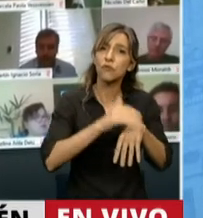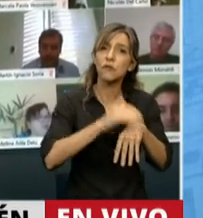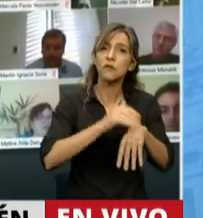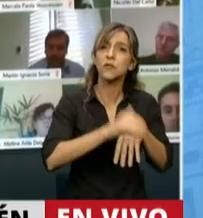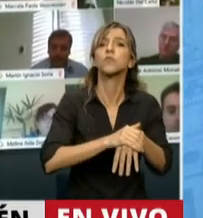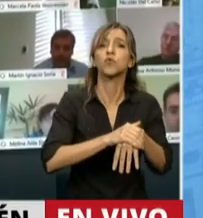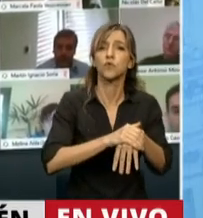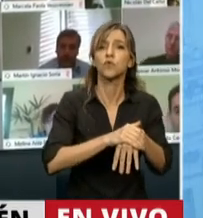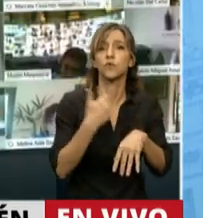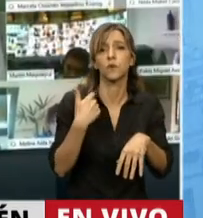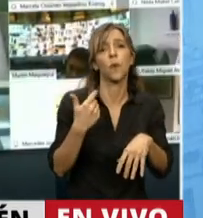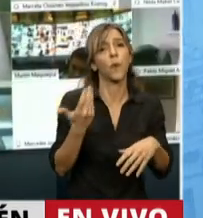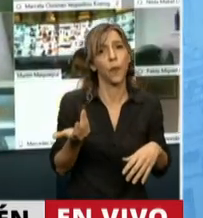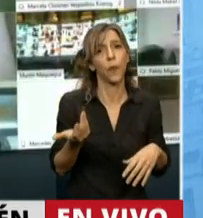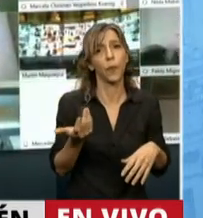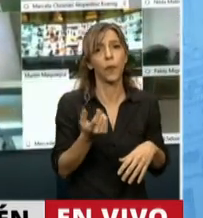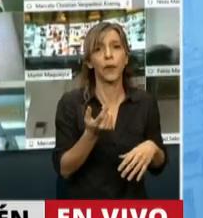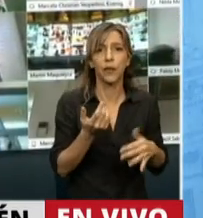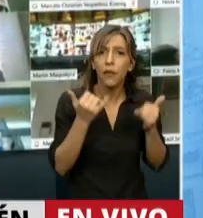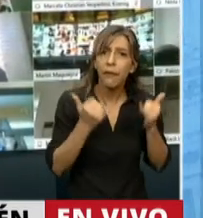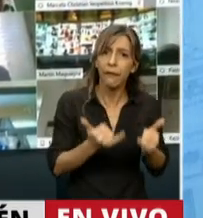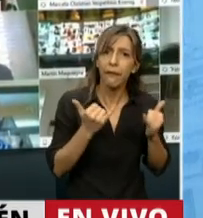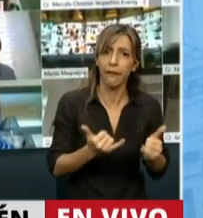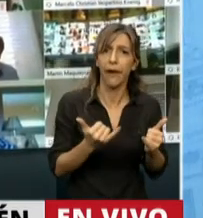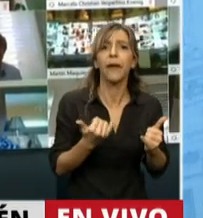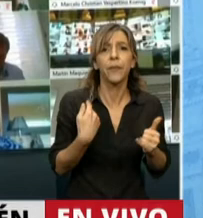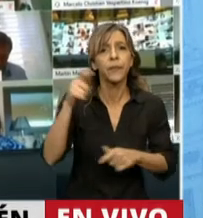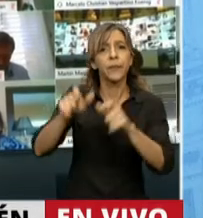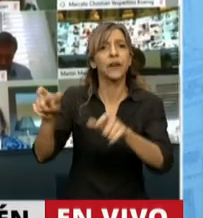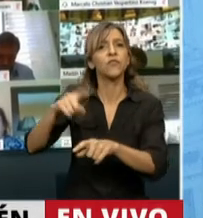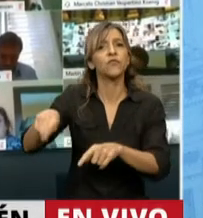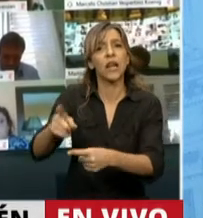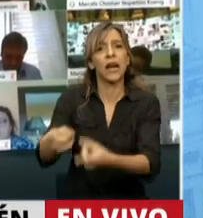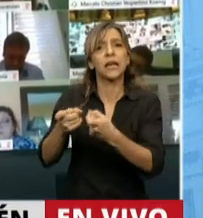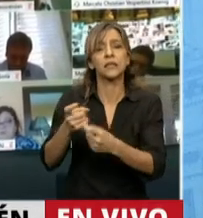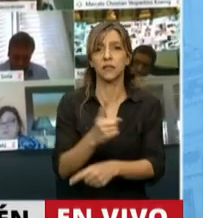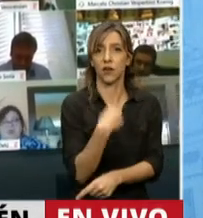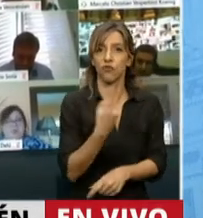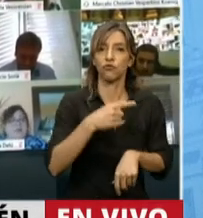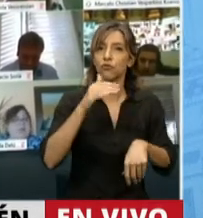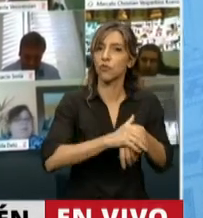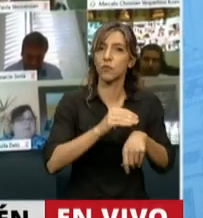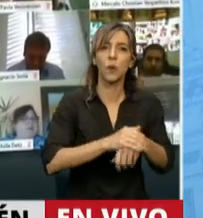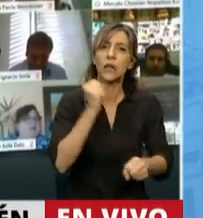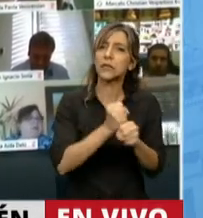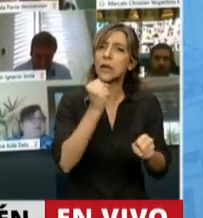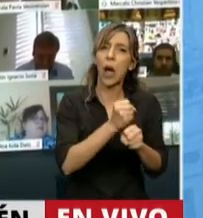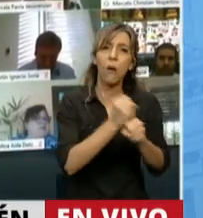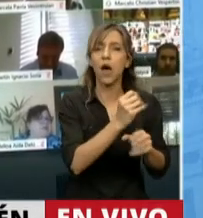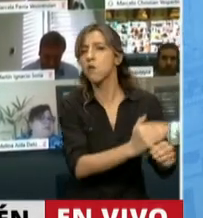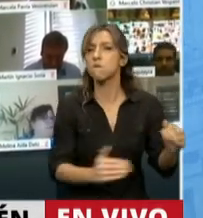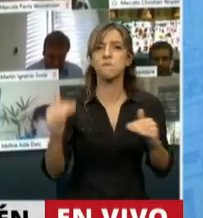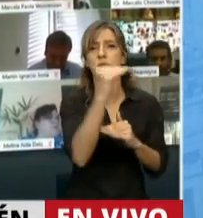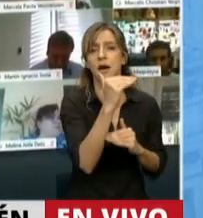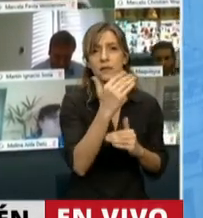responsabilidad de gobernar. Nuestro pueblo necesita que todos redoblemos nuestro trabajo. No solo lo